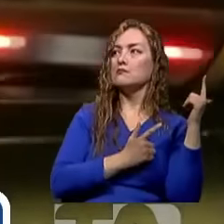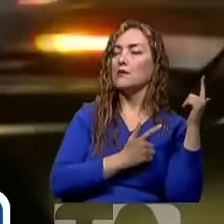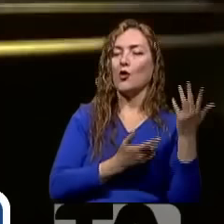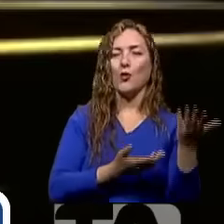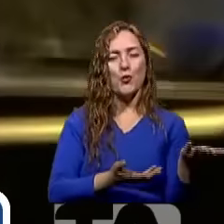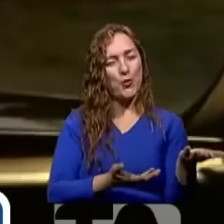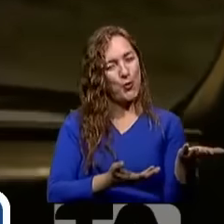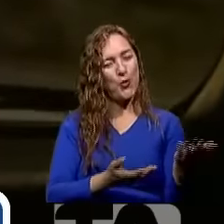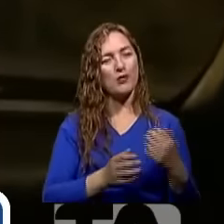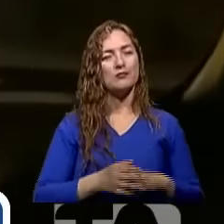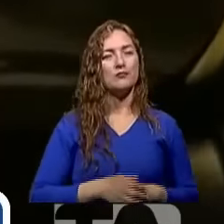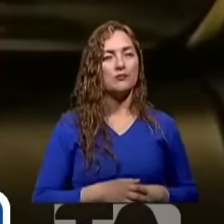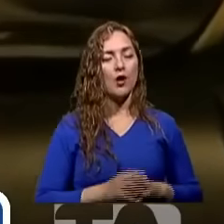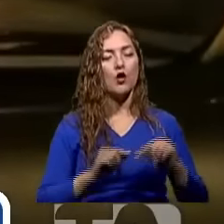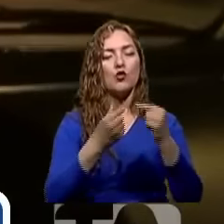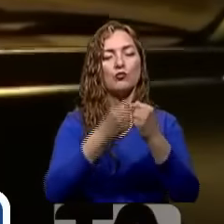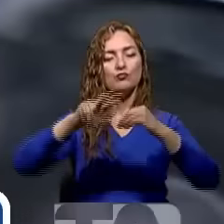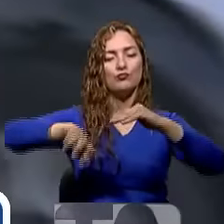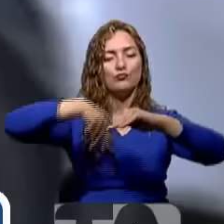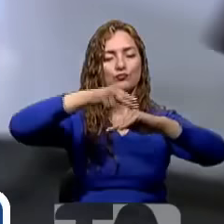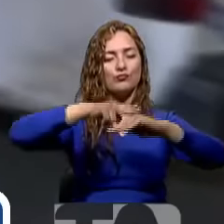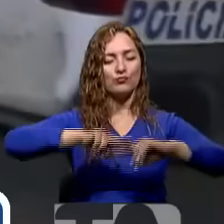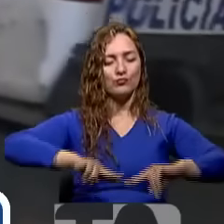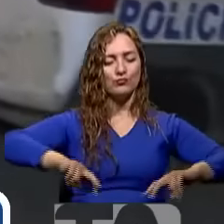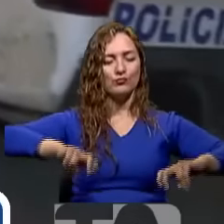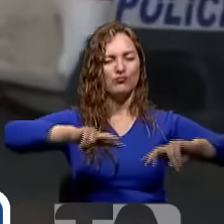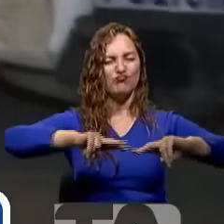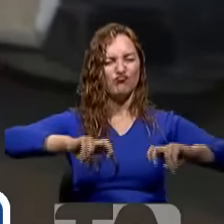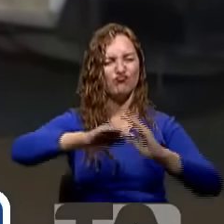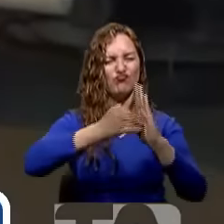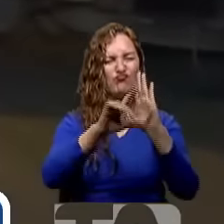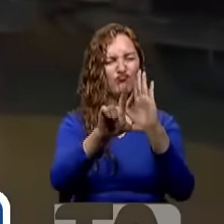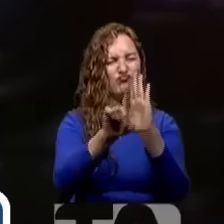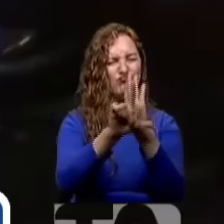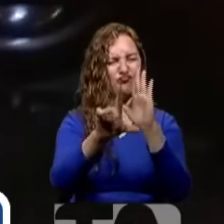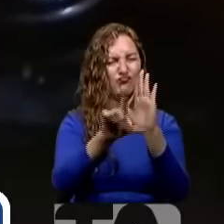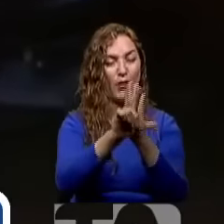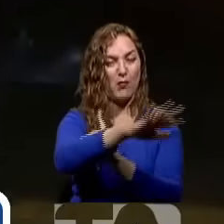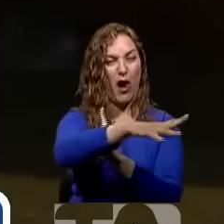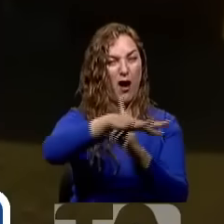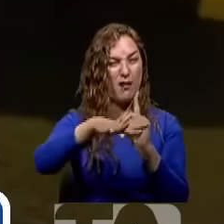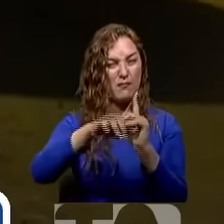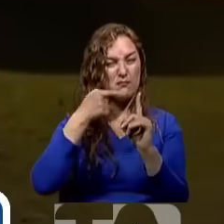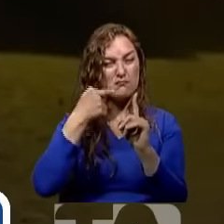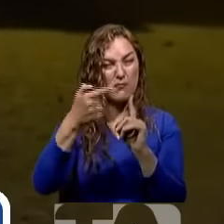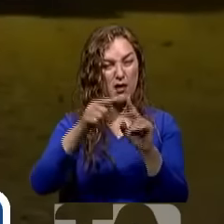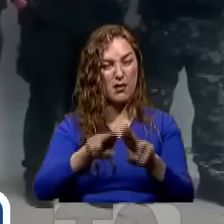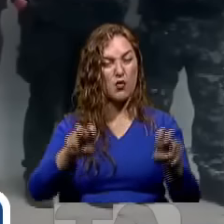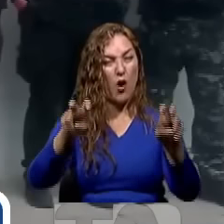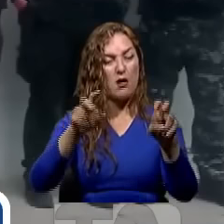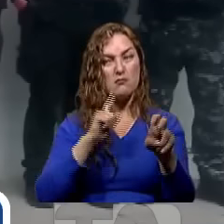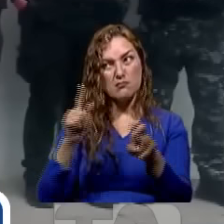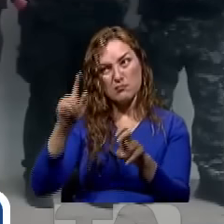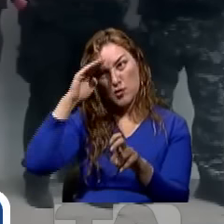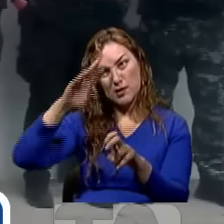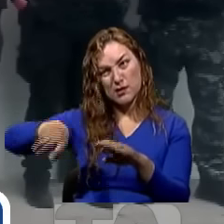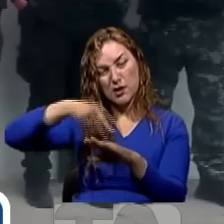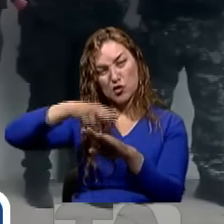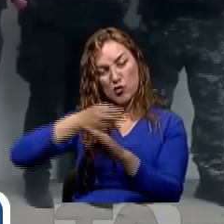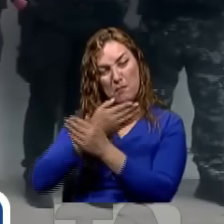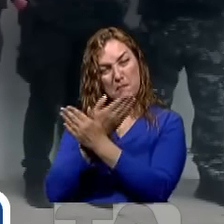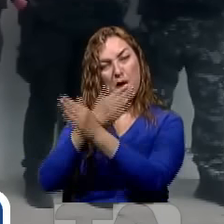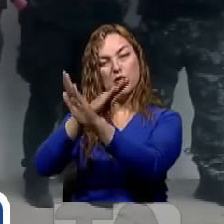La Unidad Nacional de Investigación de Delitos contra el Ambiente y Naturaleza, en coordinación con Policía del Eje Preventivo, dieron un duro